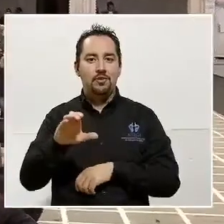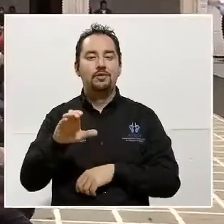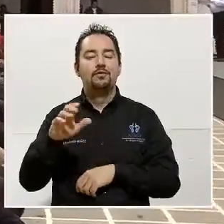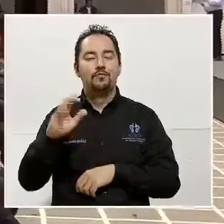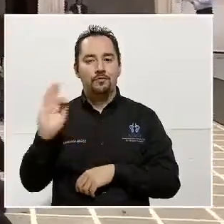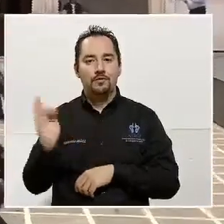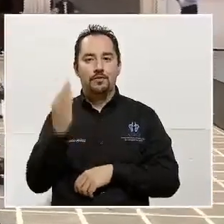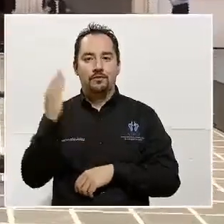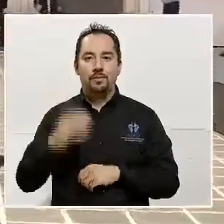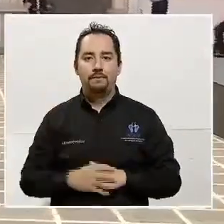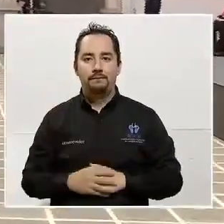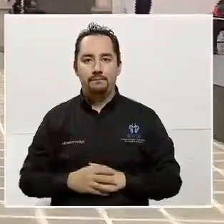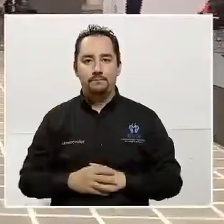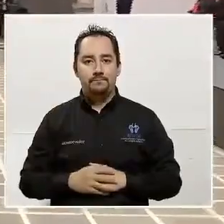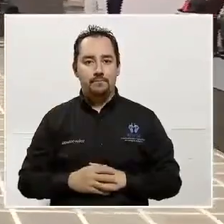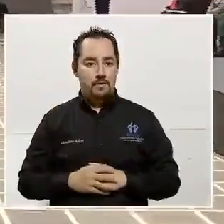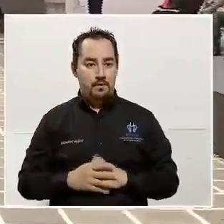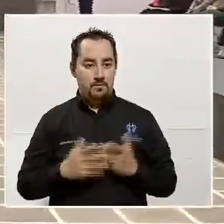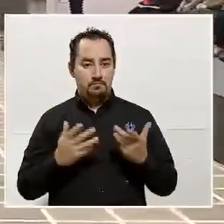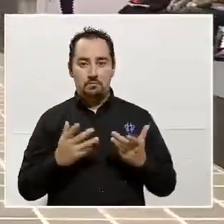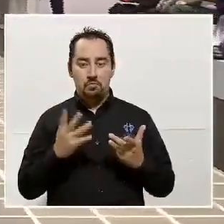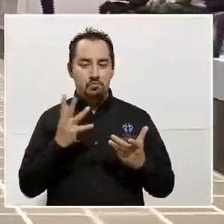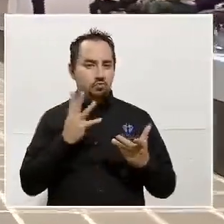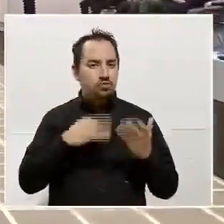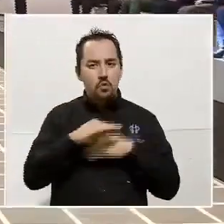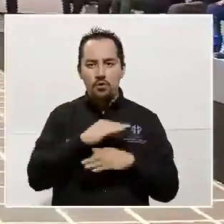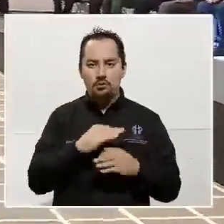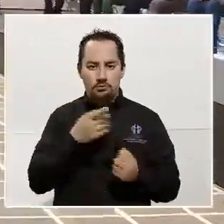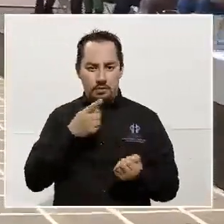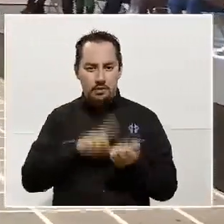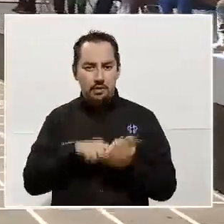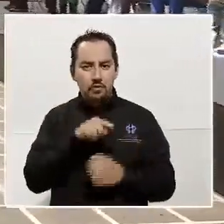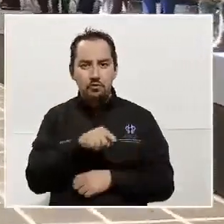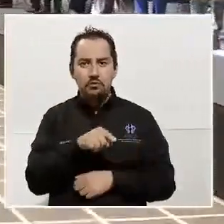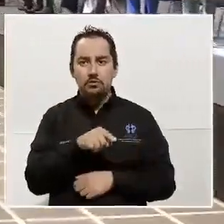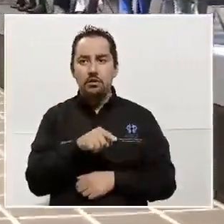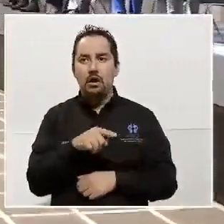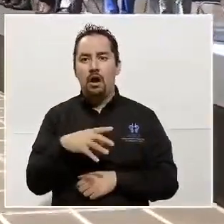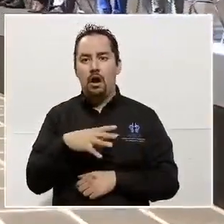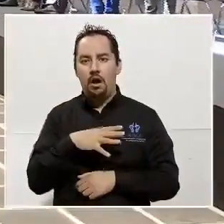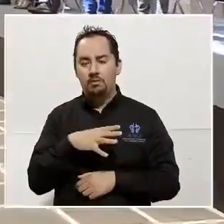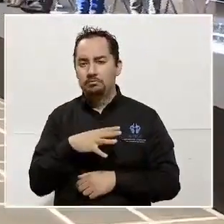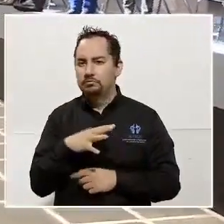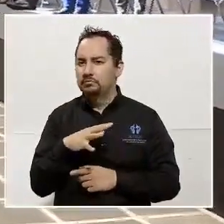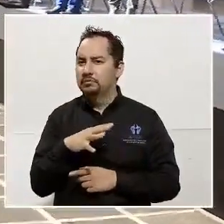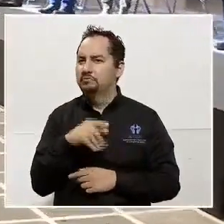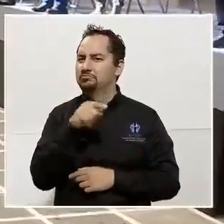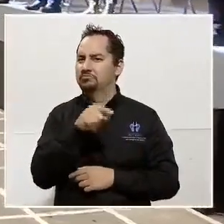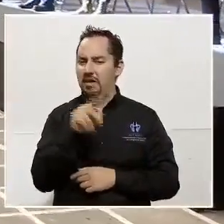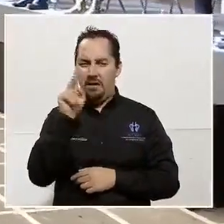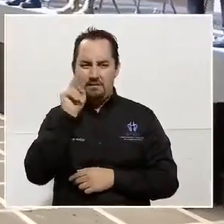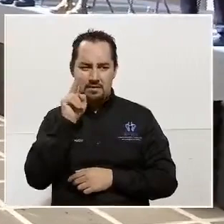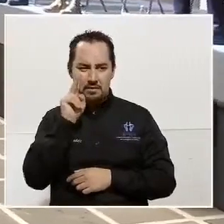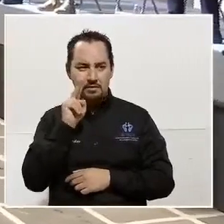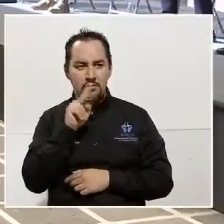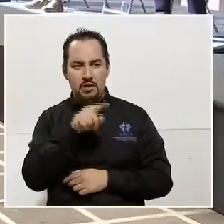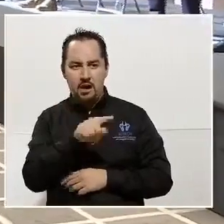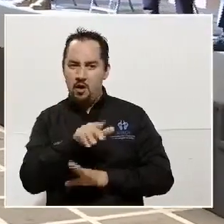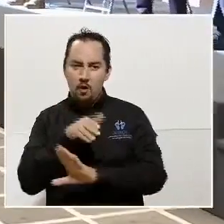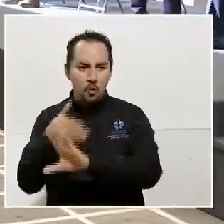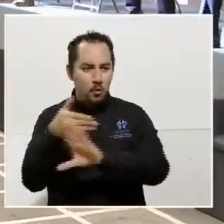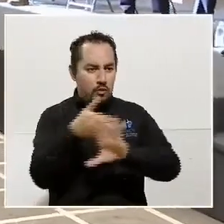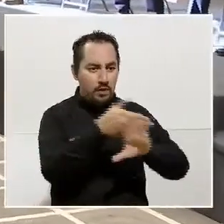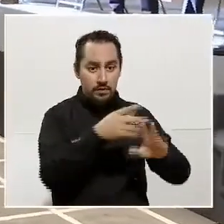civiles o militares, donde exista la presunción de que se cometieron graves violaciones a